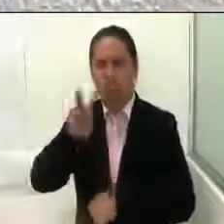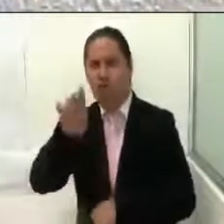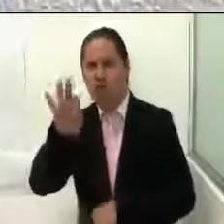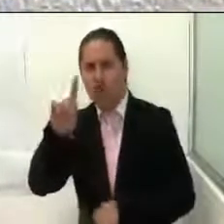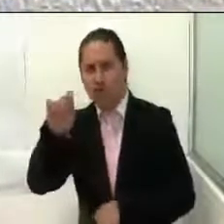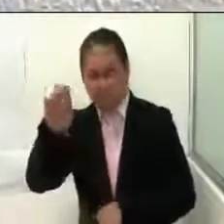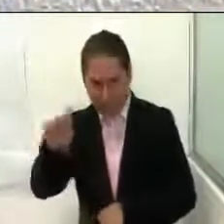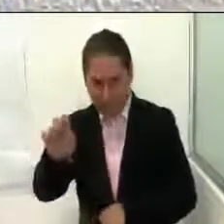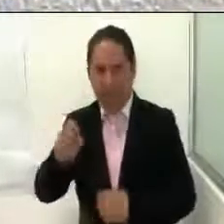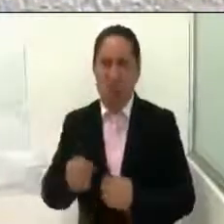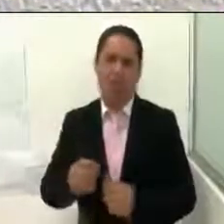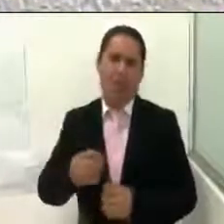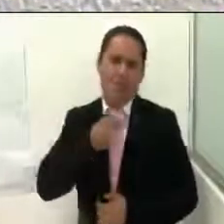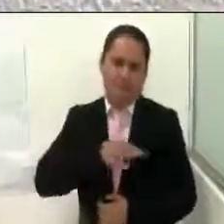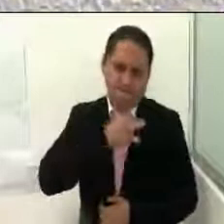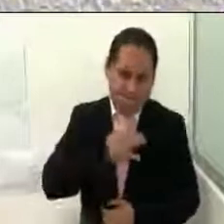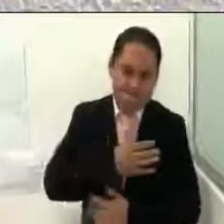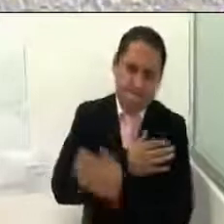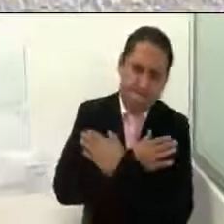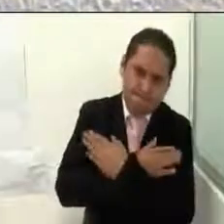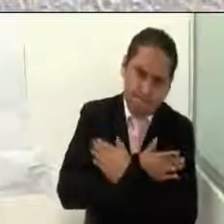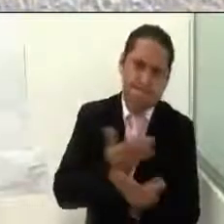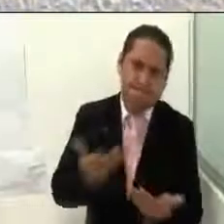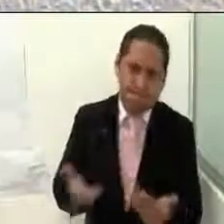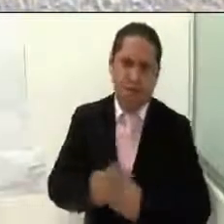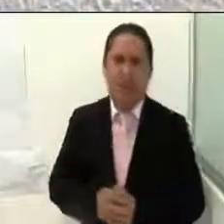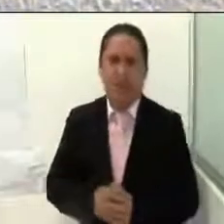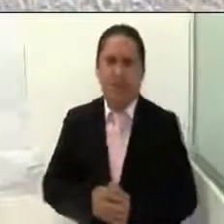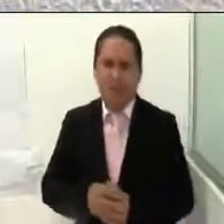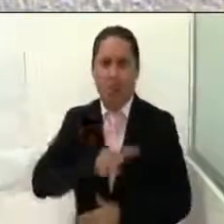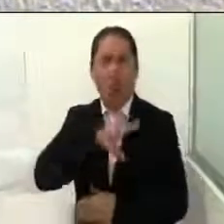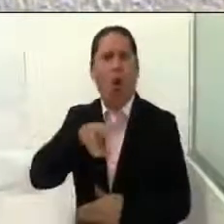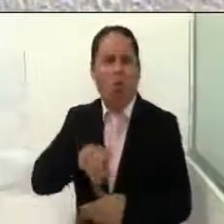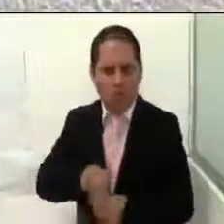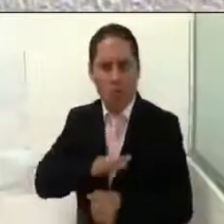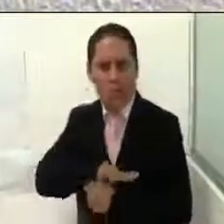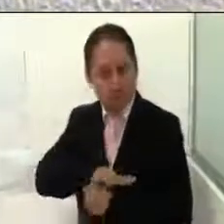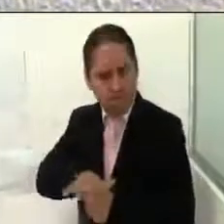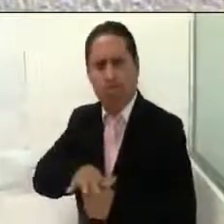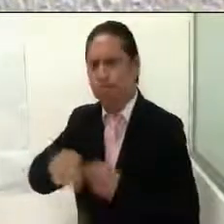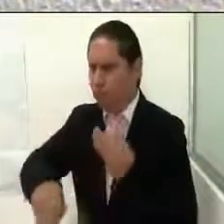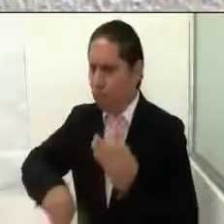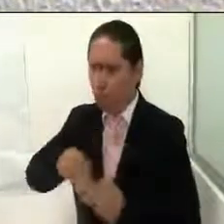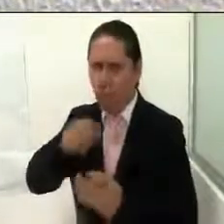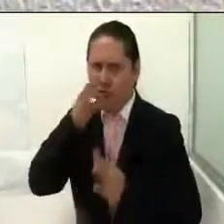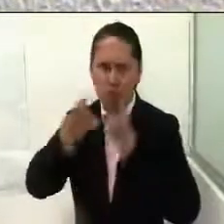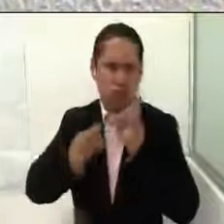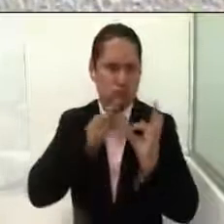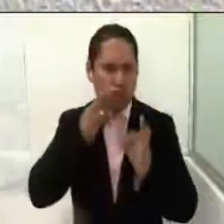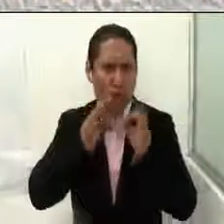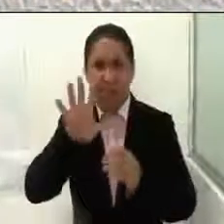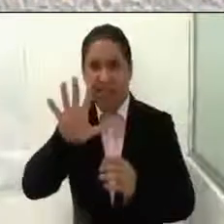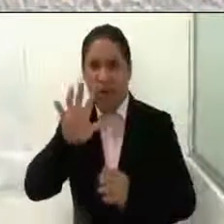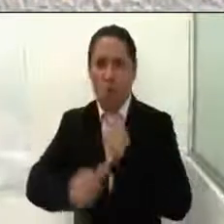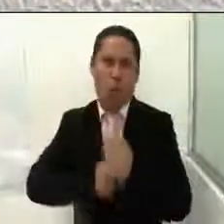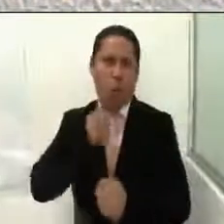felicitarte es muy completo el informe el hablar de 5 años al